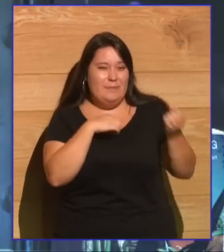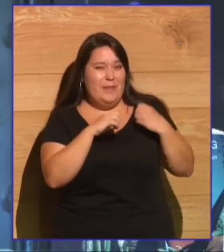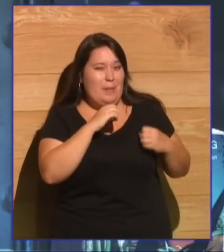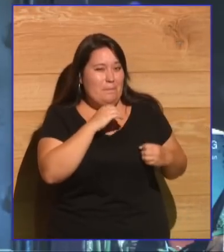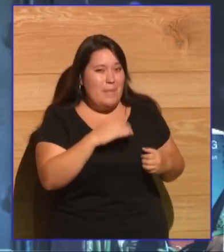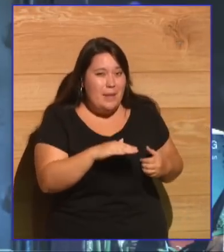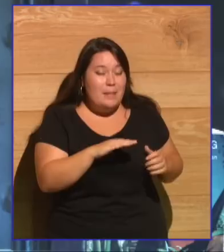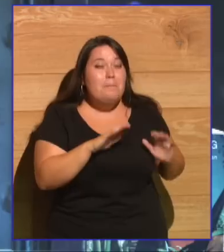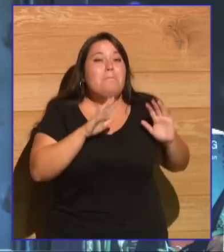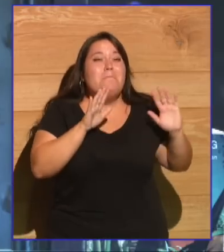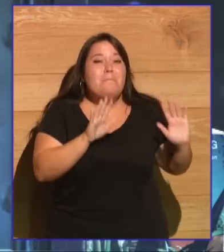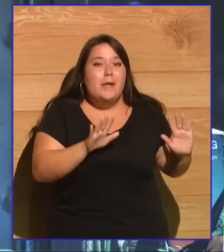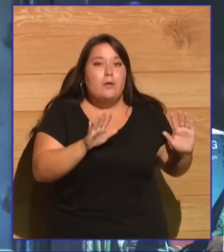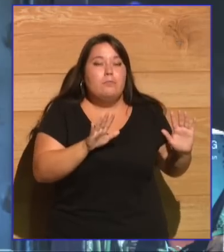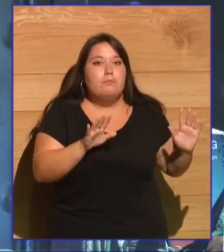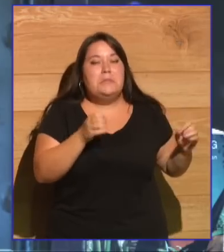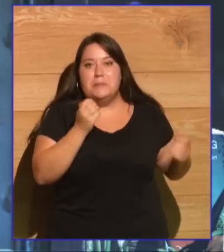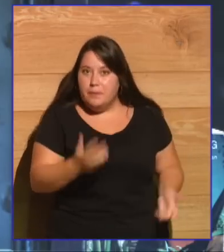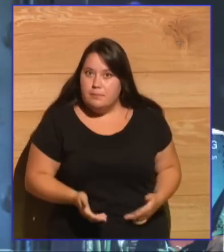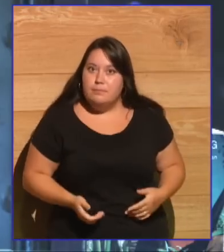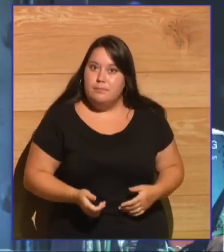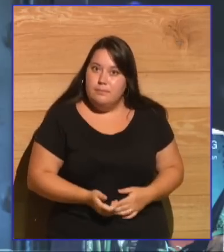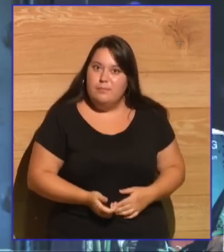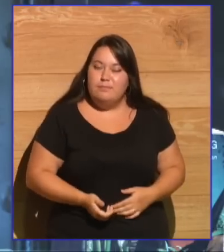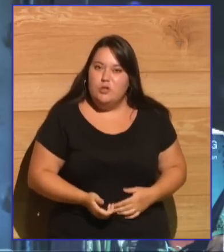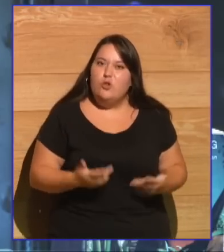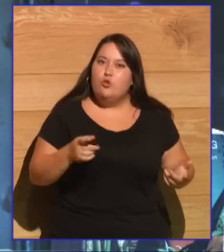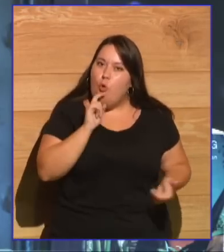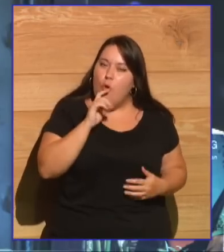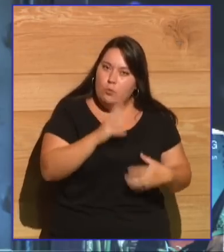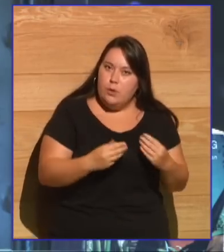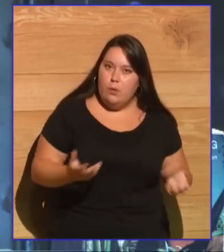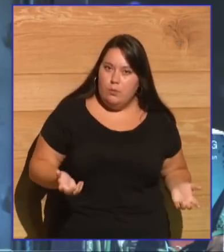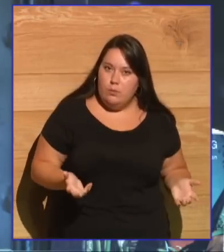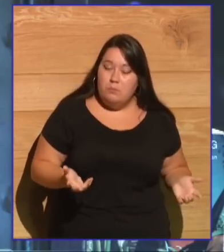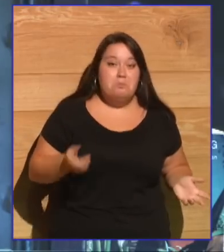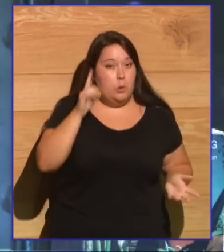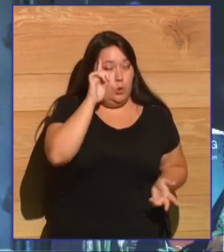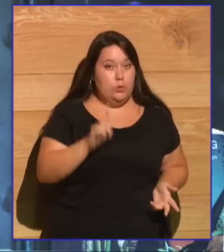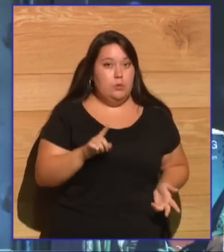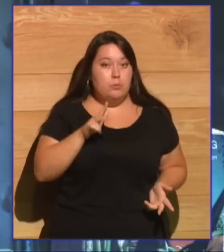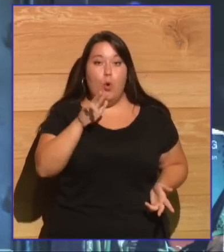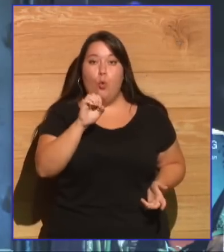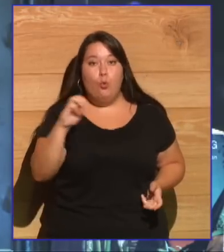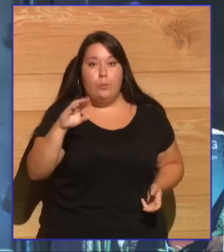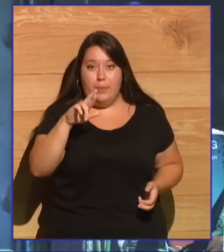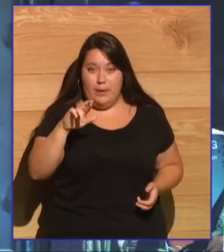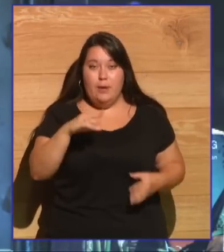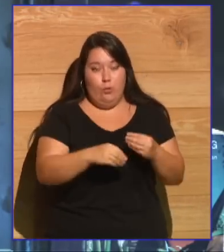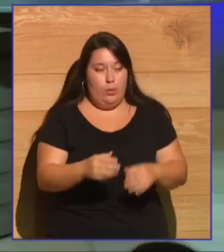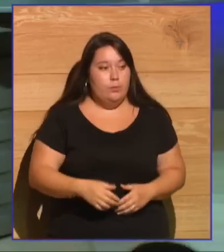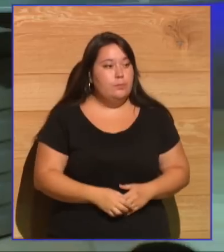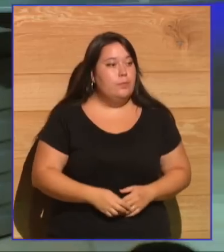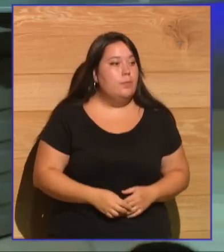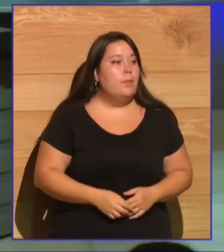muy bien y cómo se puede hacer con un guión regular y con malos actores una buena película no sé estoy cooper la hizo me